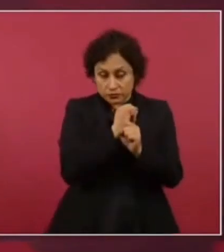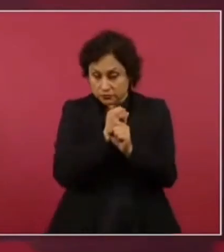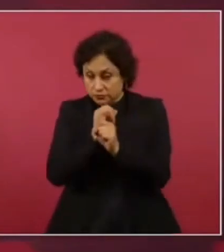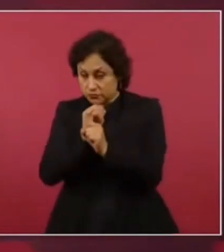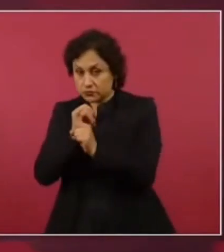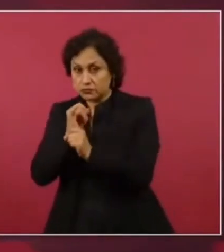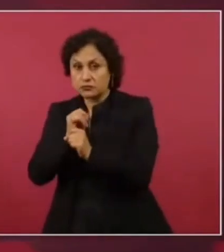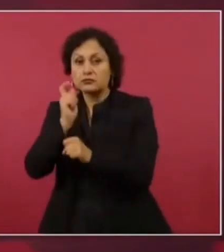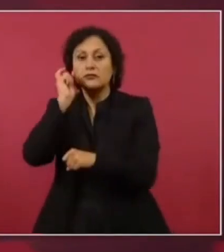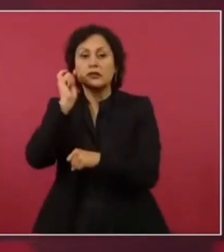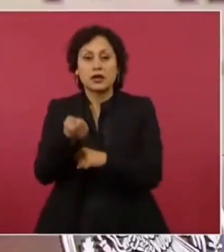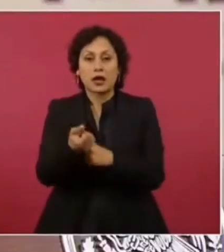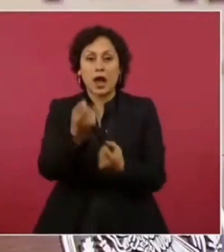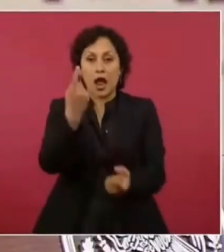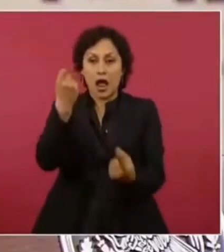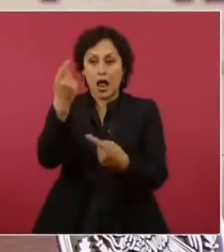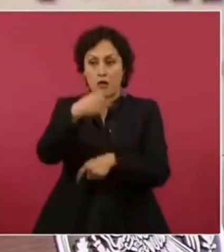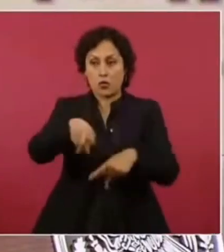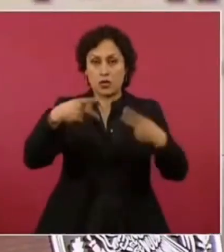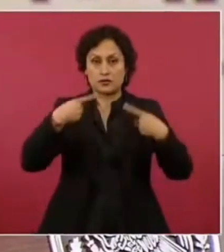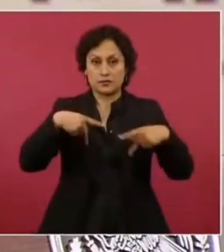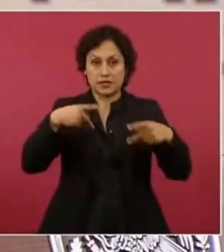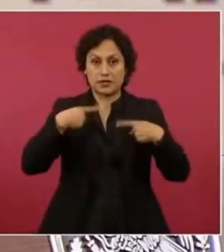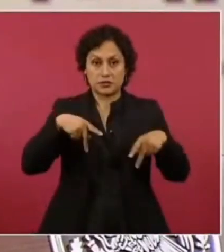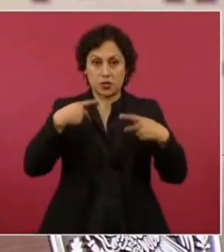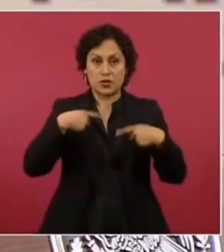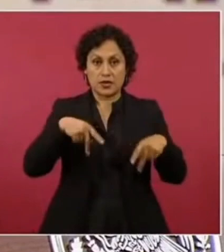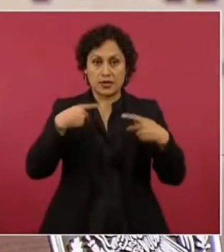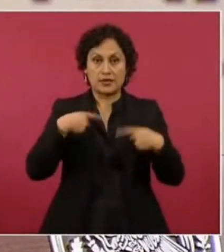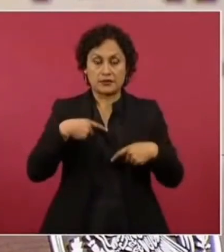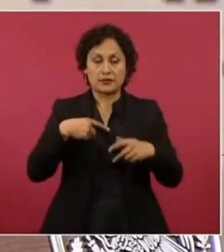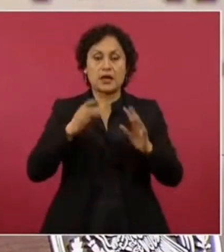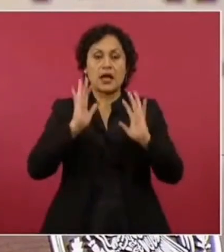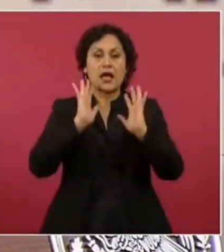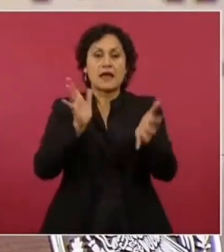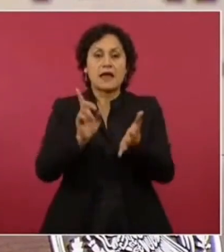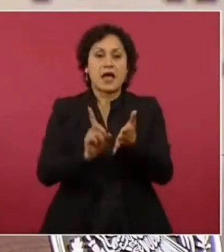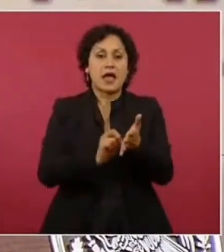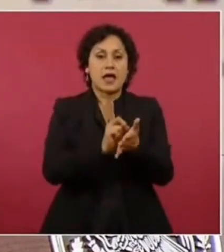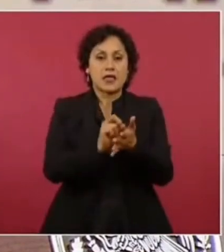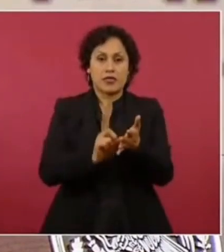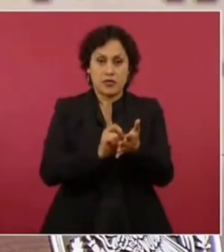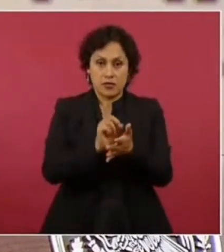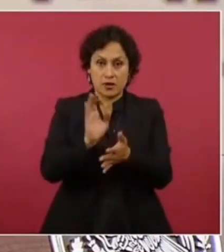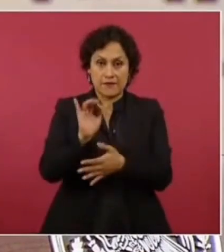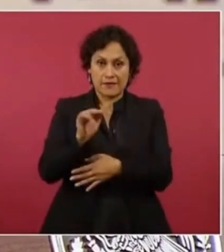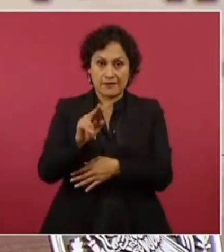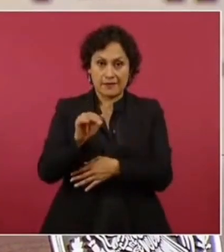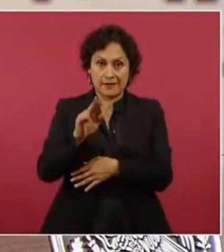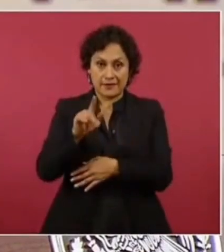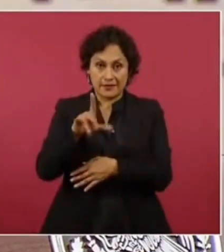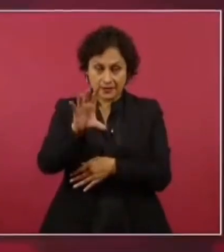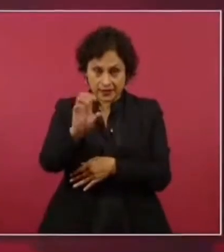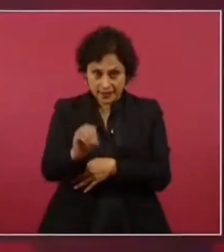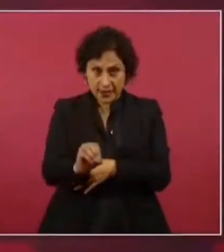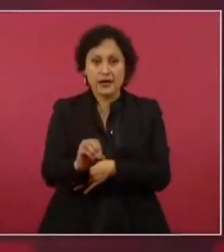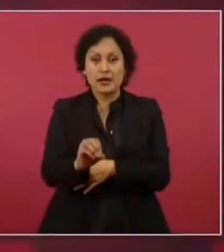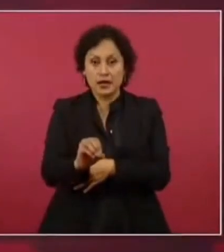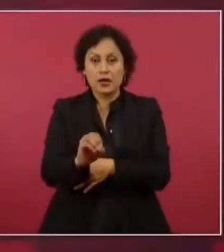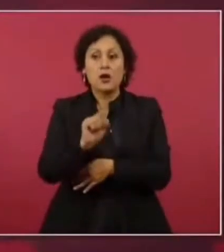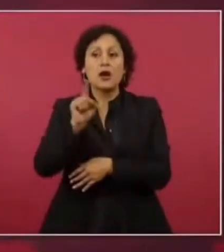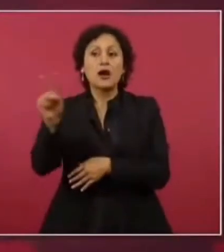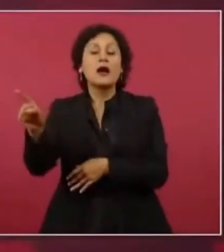quienes consumen el centennilo hay una sustancia para